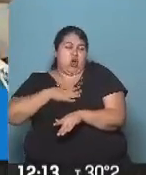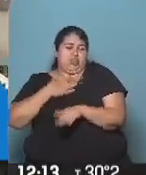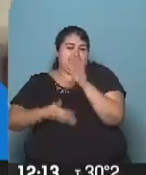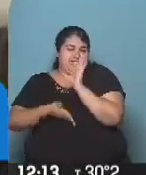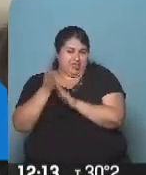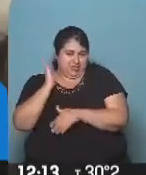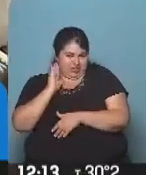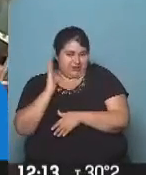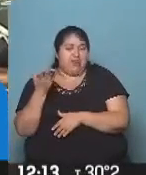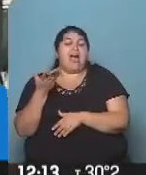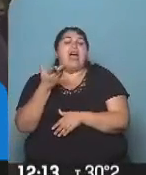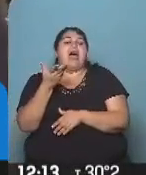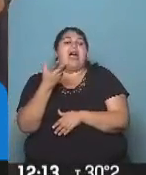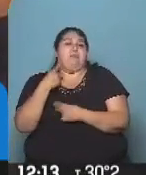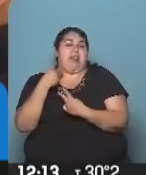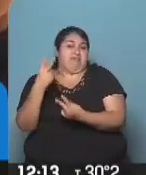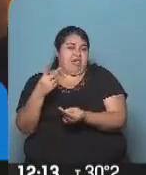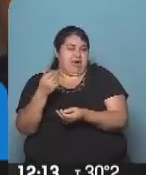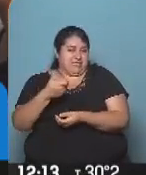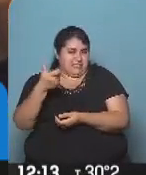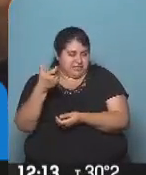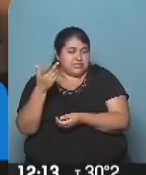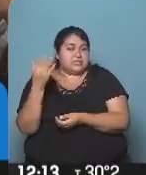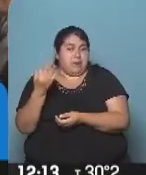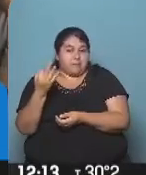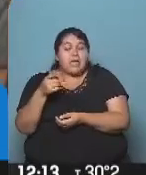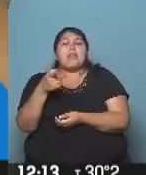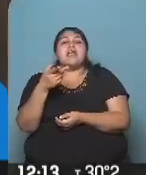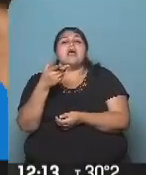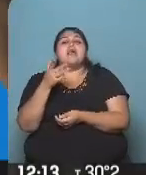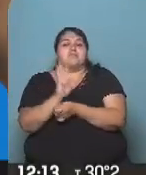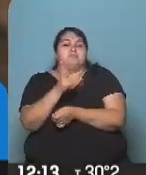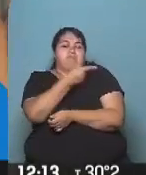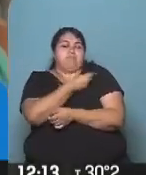con la posibilidad del viaje y la dosis de la vacuna contra la fiebre amarilla garantizada.